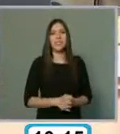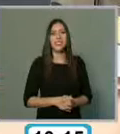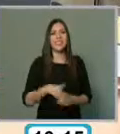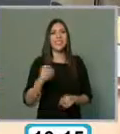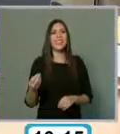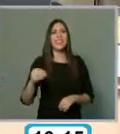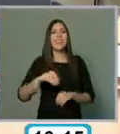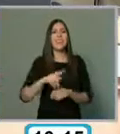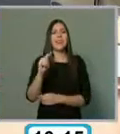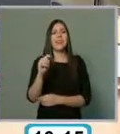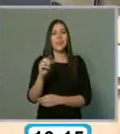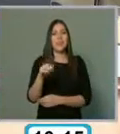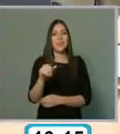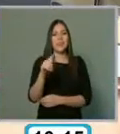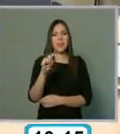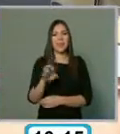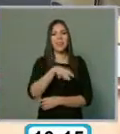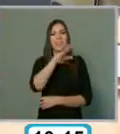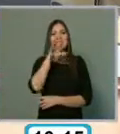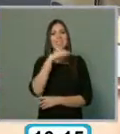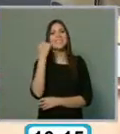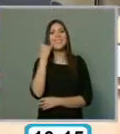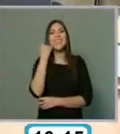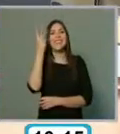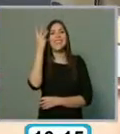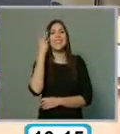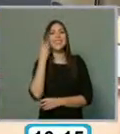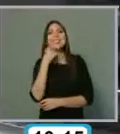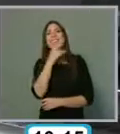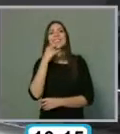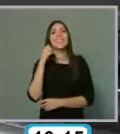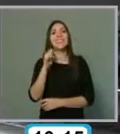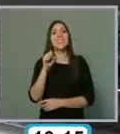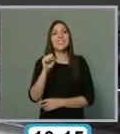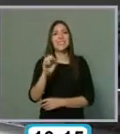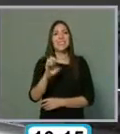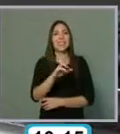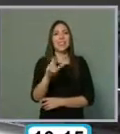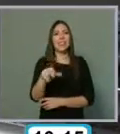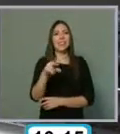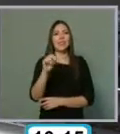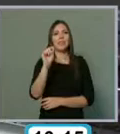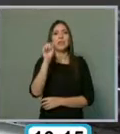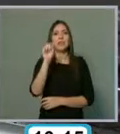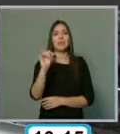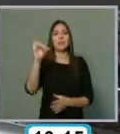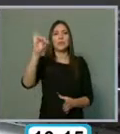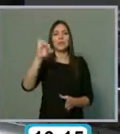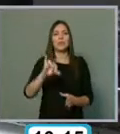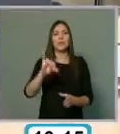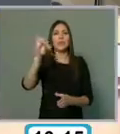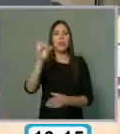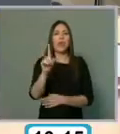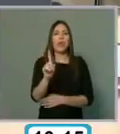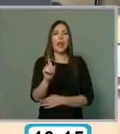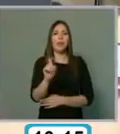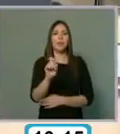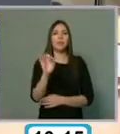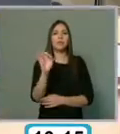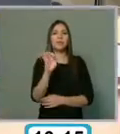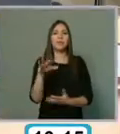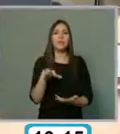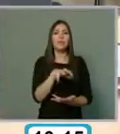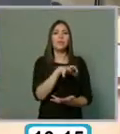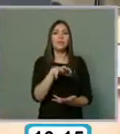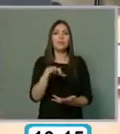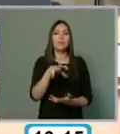tomate, cebolla, jugo de limón, chile serrano y un chorrito pequeño de agua. Por cuestión de que si está muy espeso no